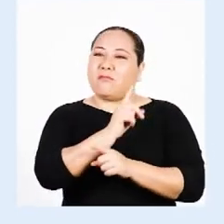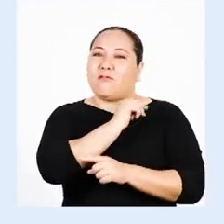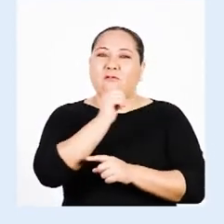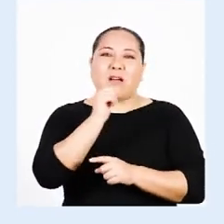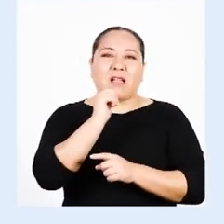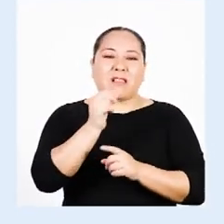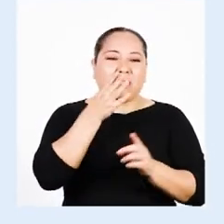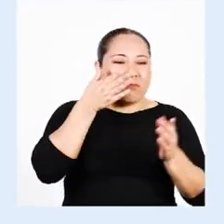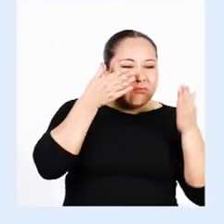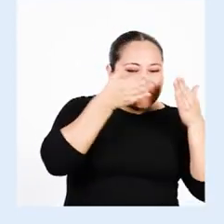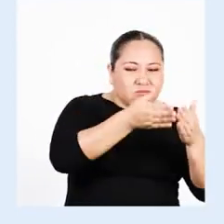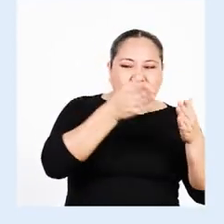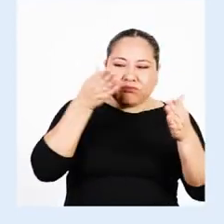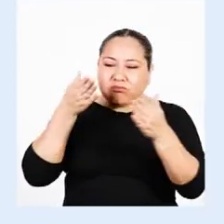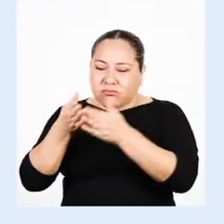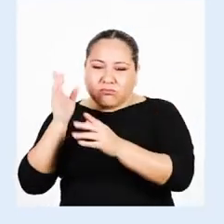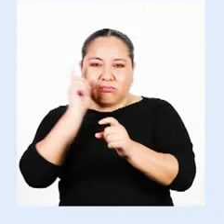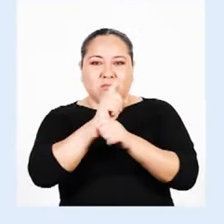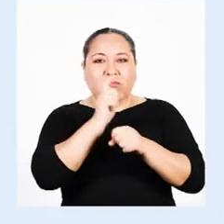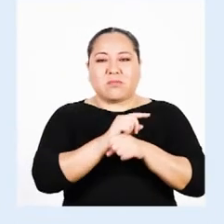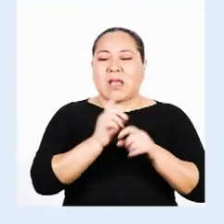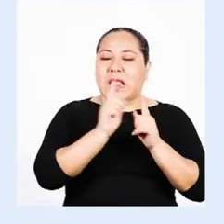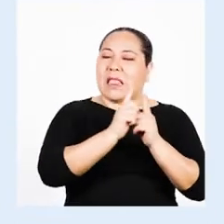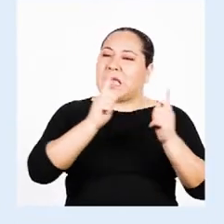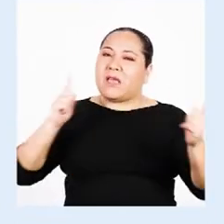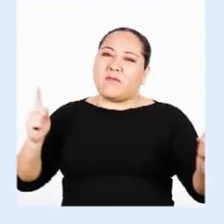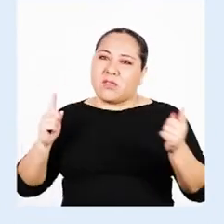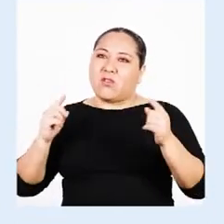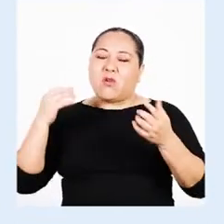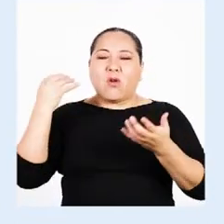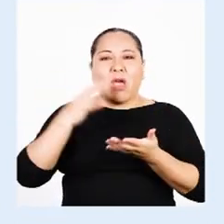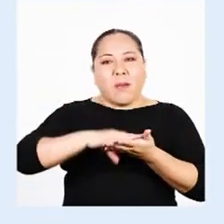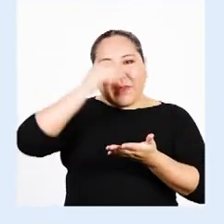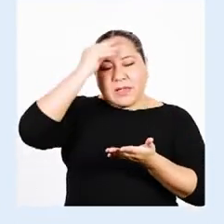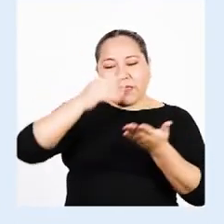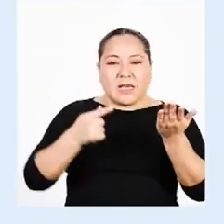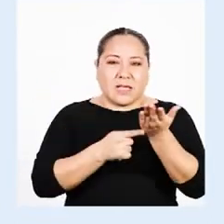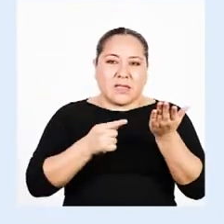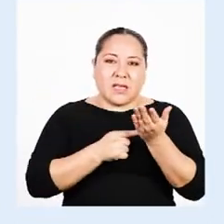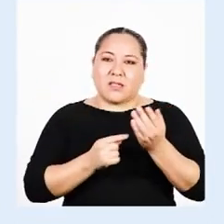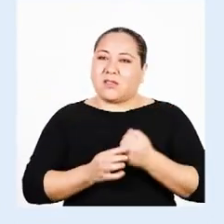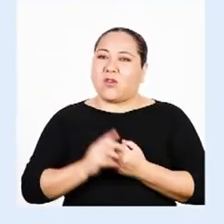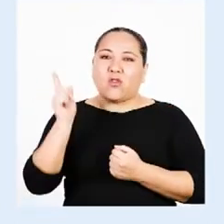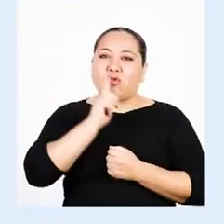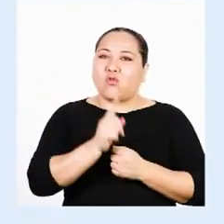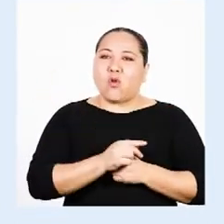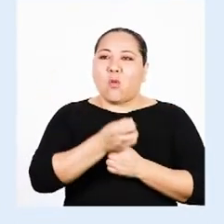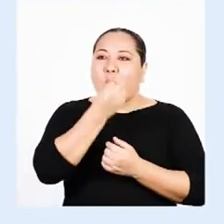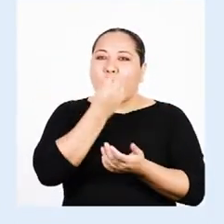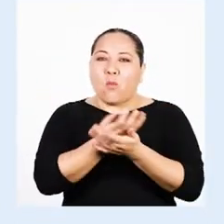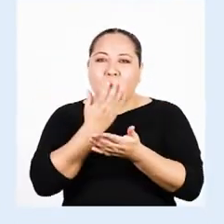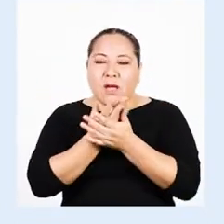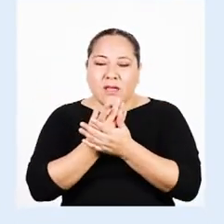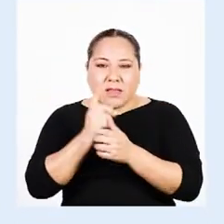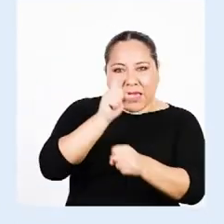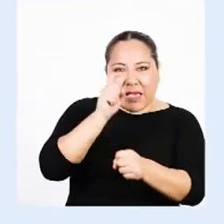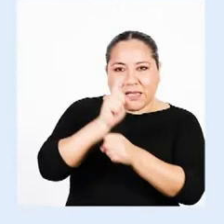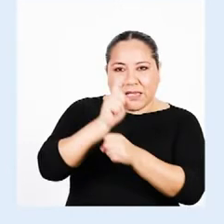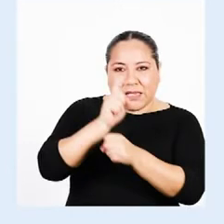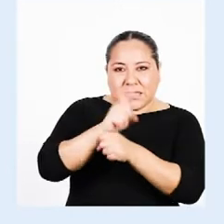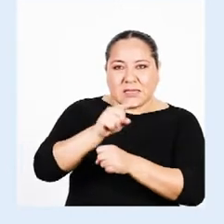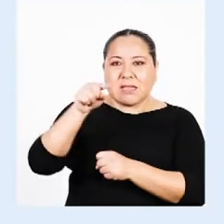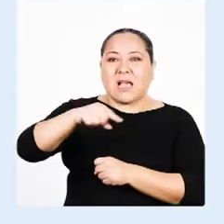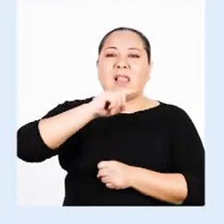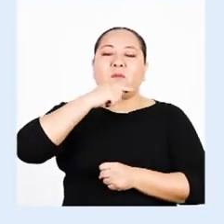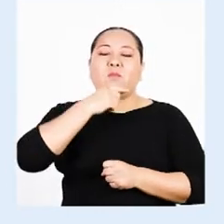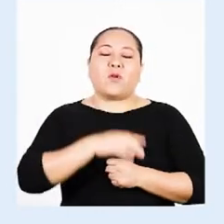la instrucción, el alejamiento de la orientación técnica, el descuido en la preparación intelectual de